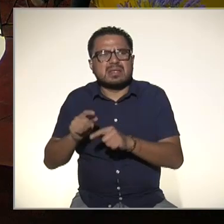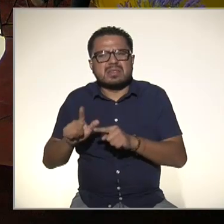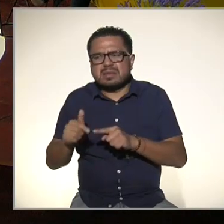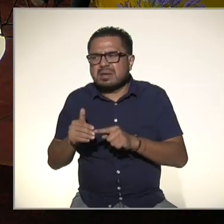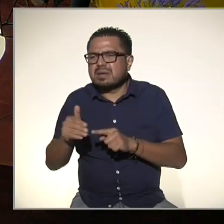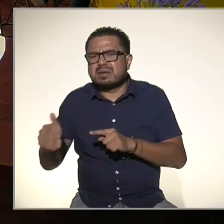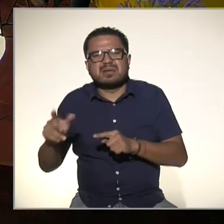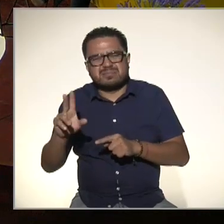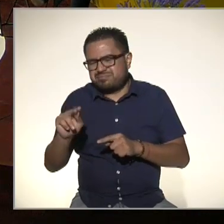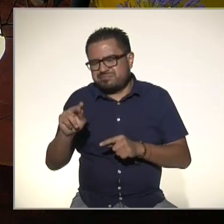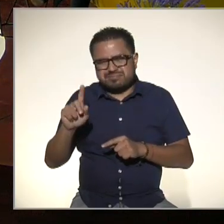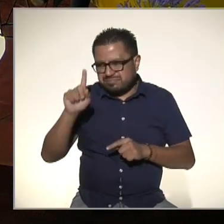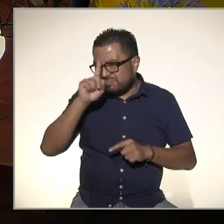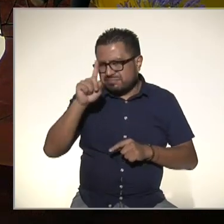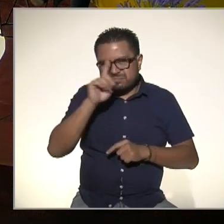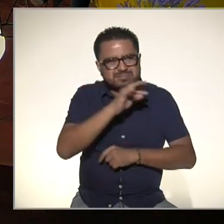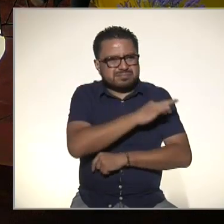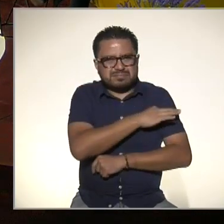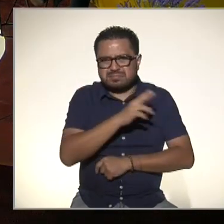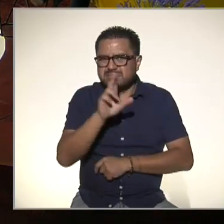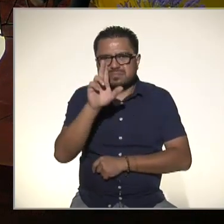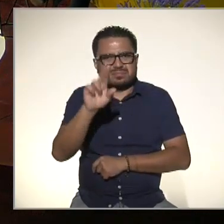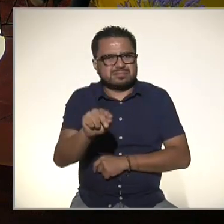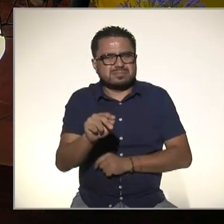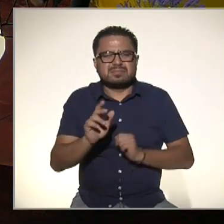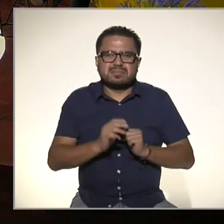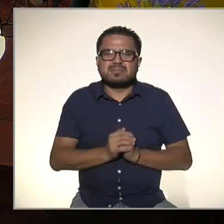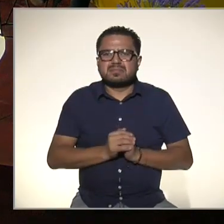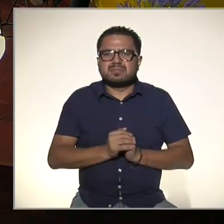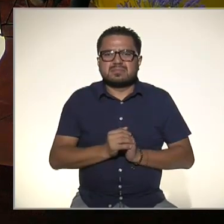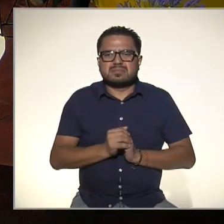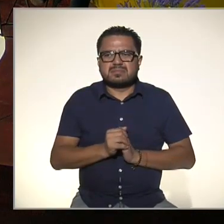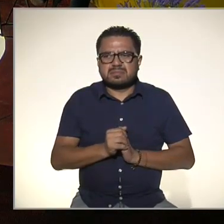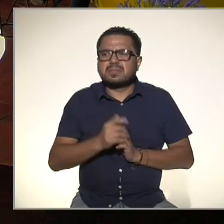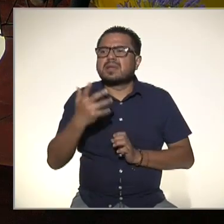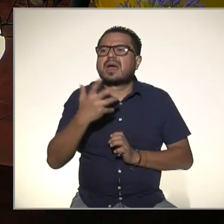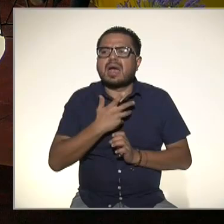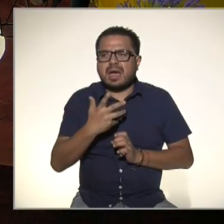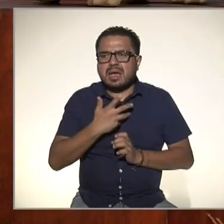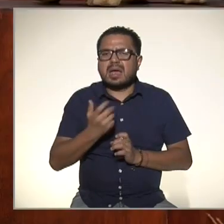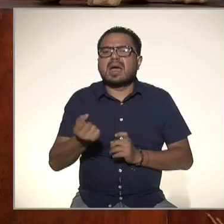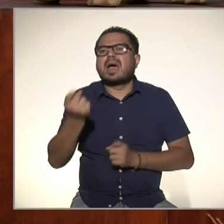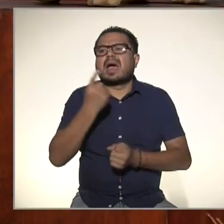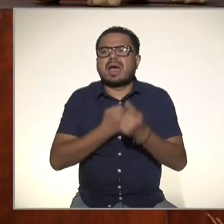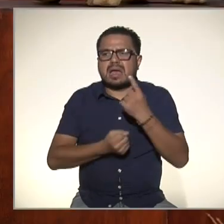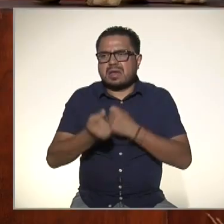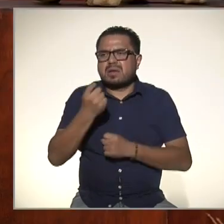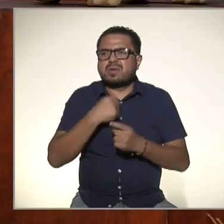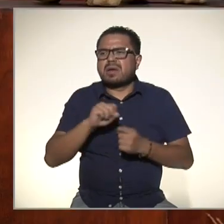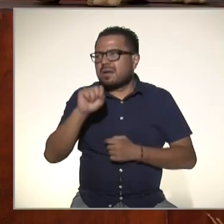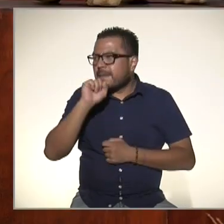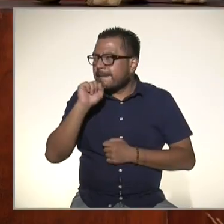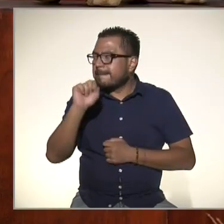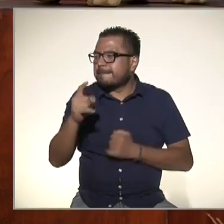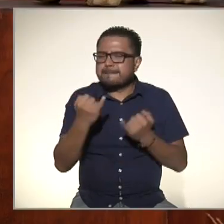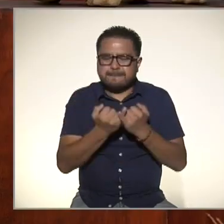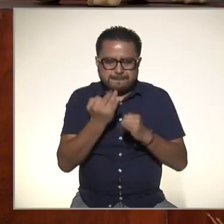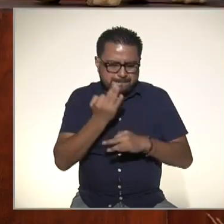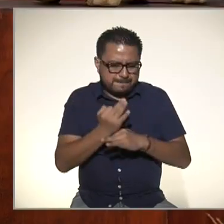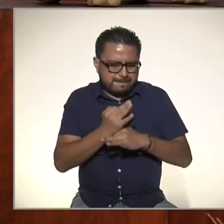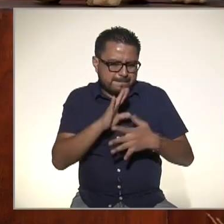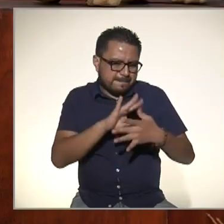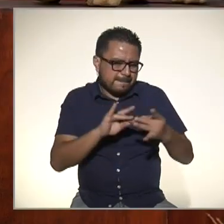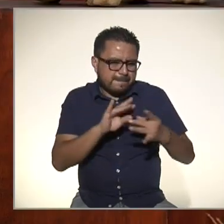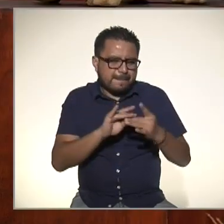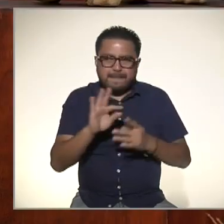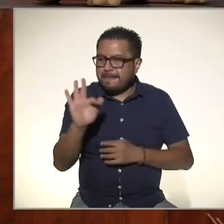recomienda la vacunación. Okay. Hay algunas posturas también que lo que comentan es que